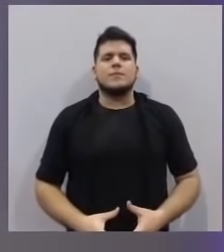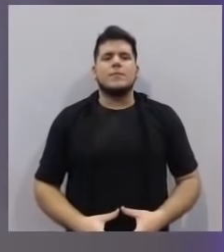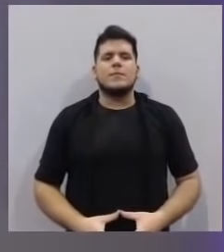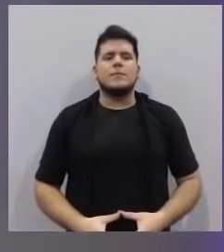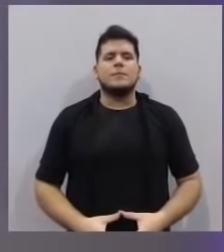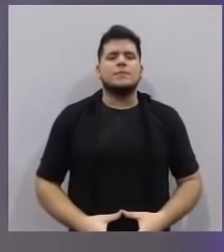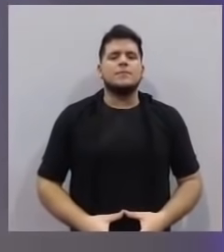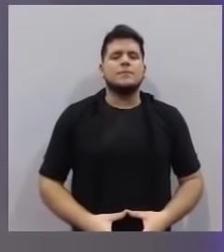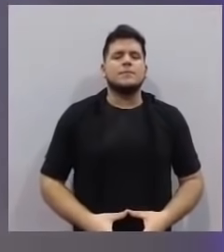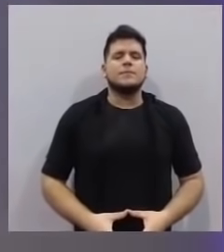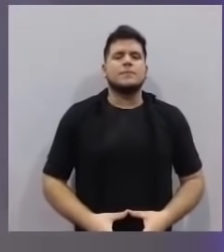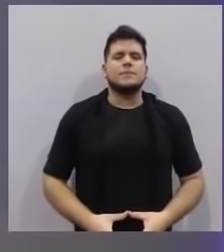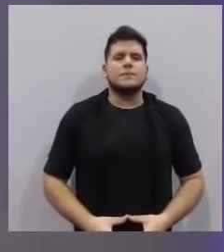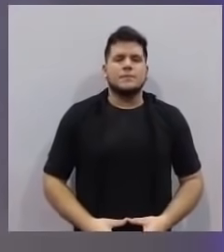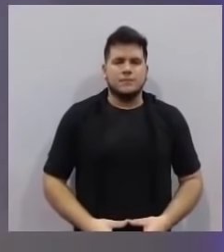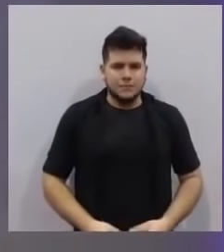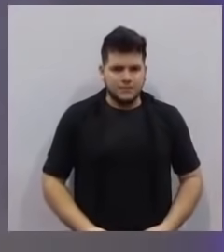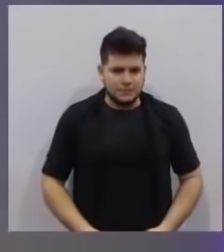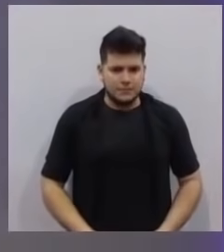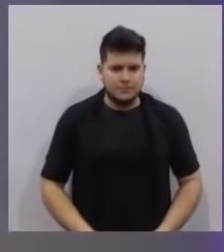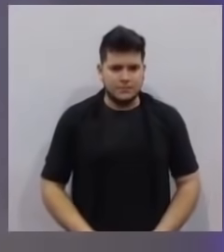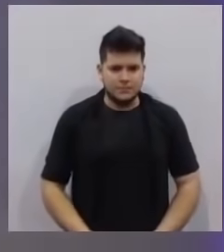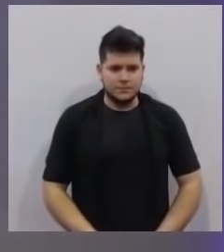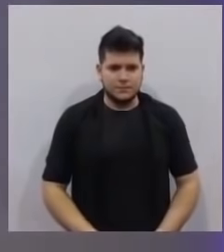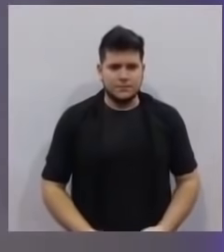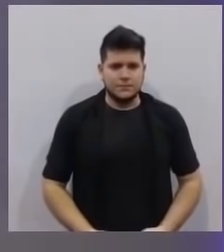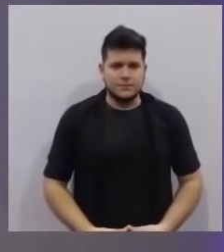hizo el enemigo creer que no tenían más derechos